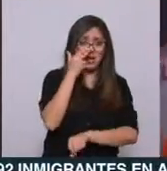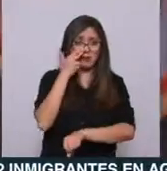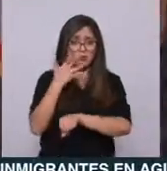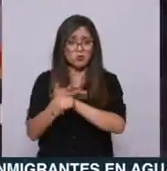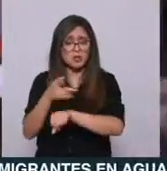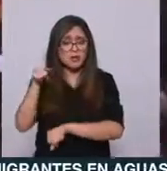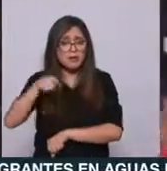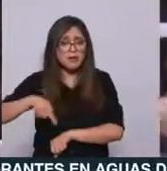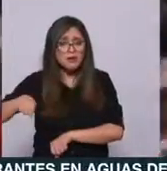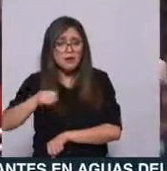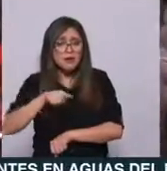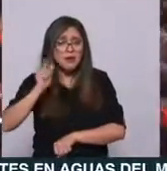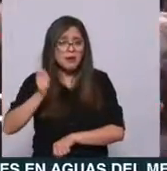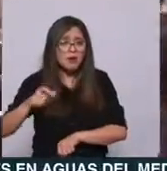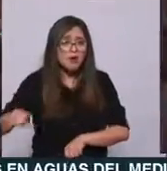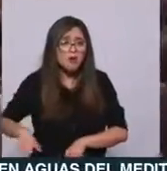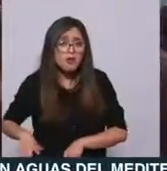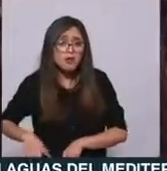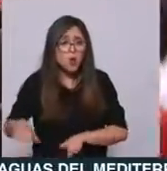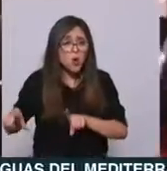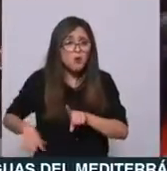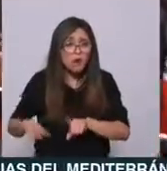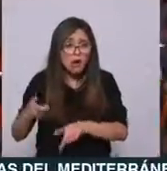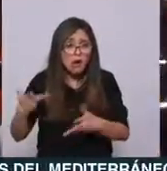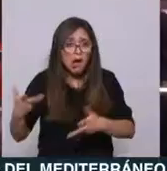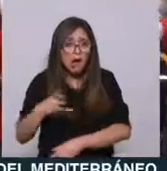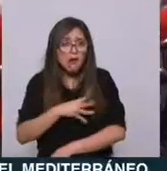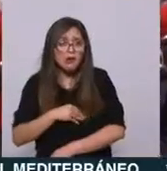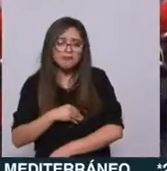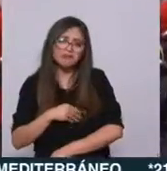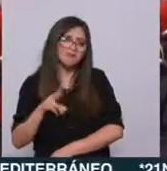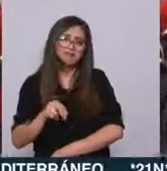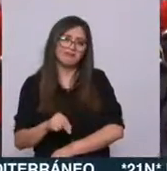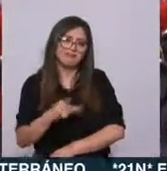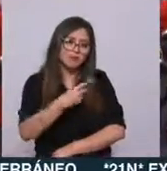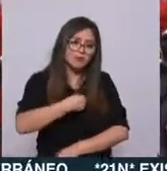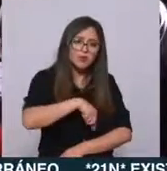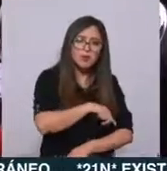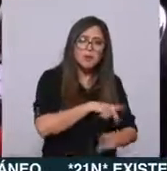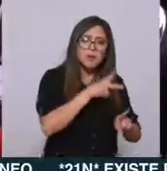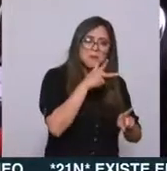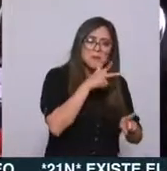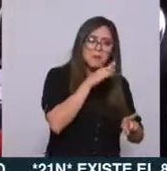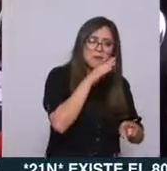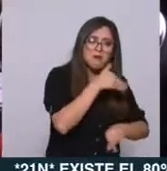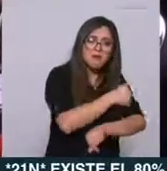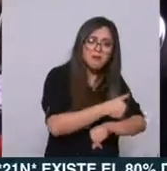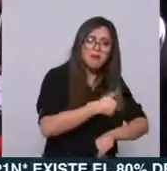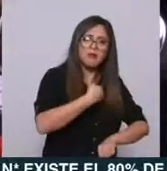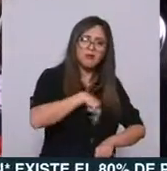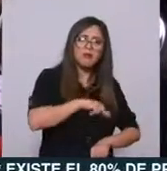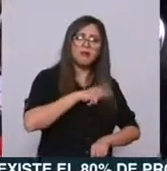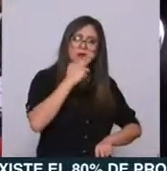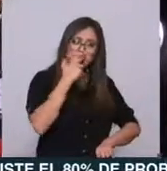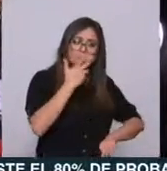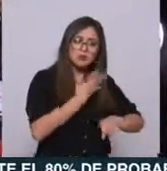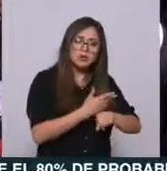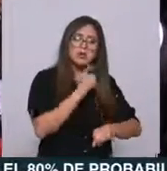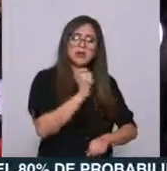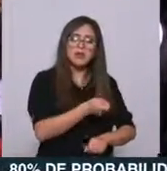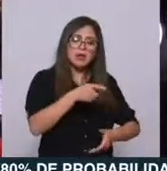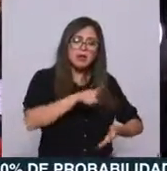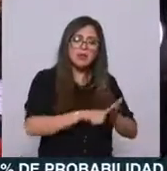no procrea hijos. Somos los padres de familia los que traemos hijos al mundo. Por lo tanto, el derecho primario, según la